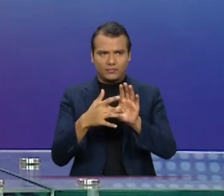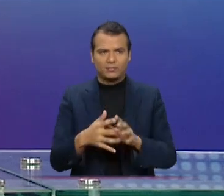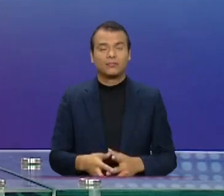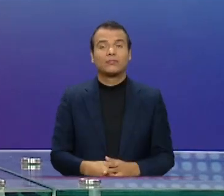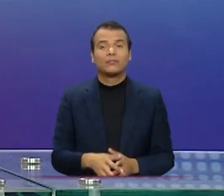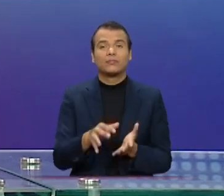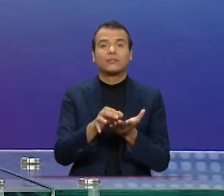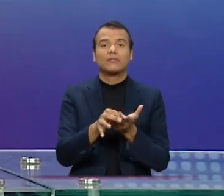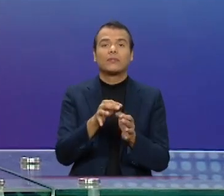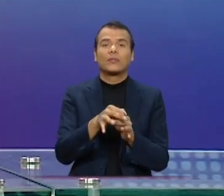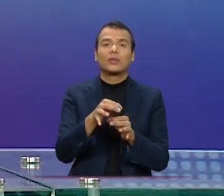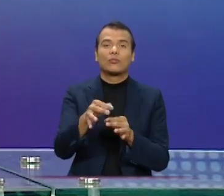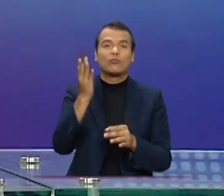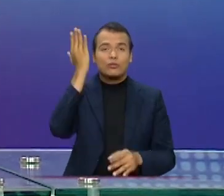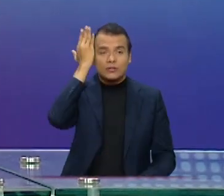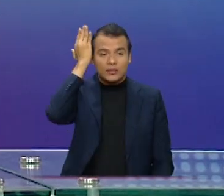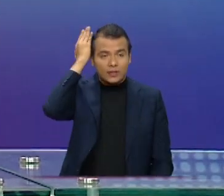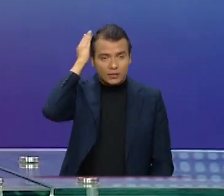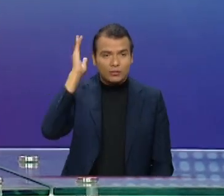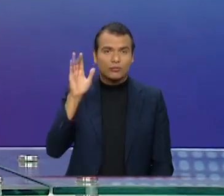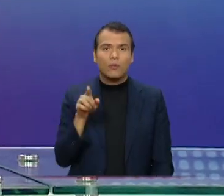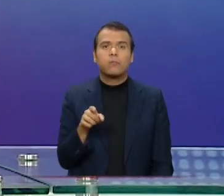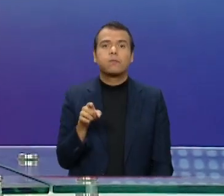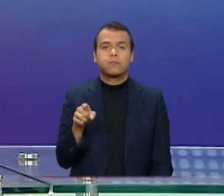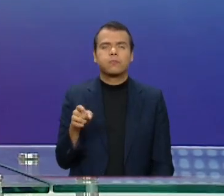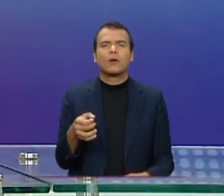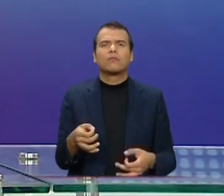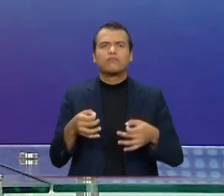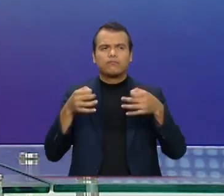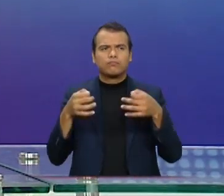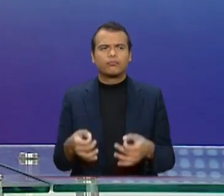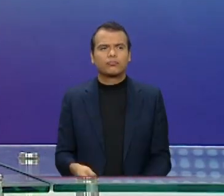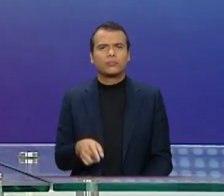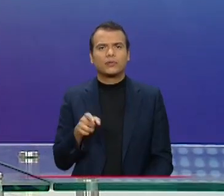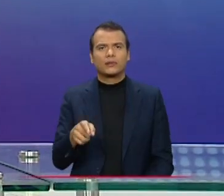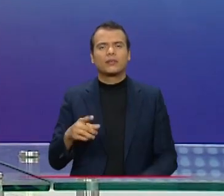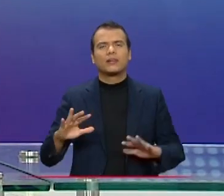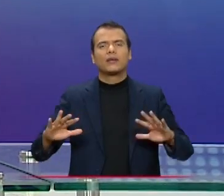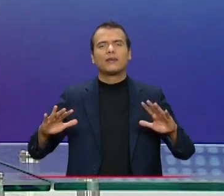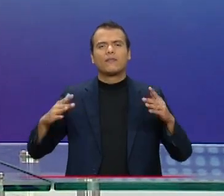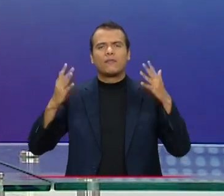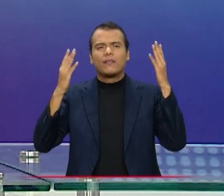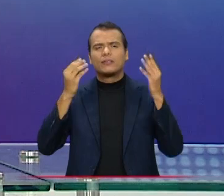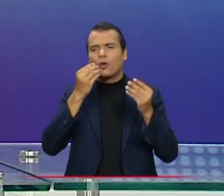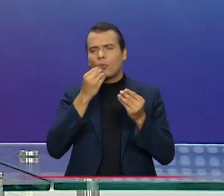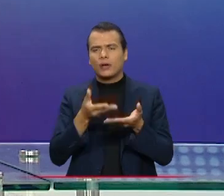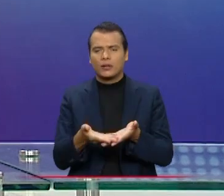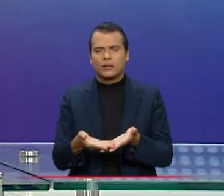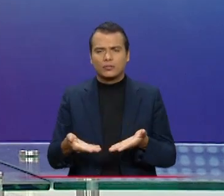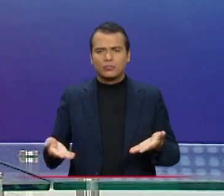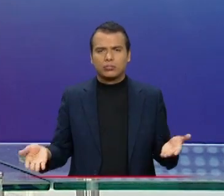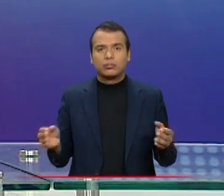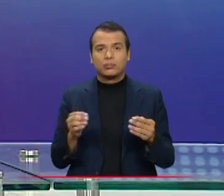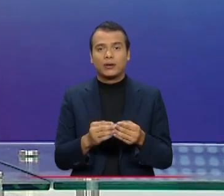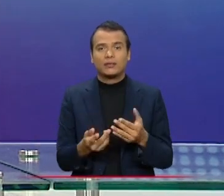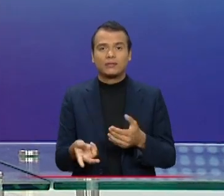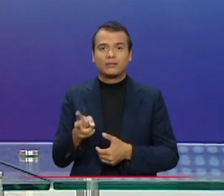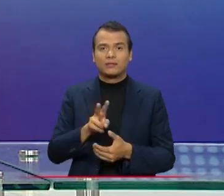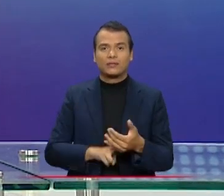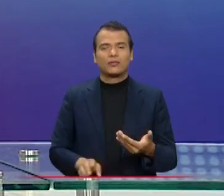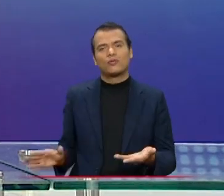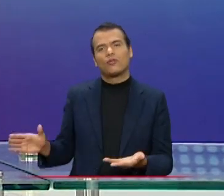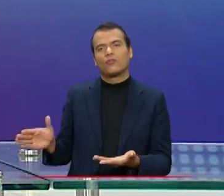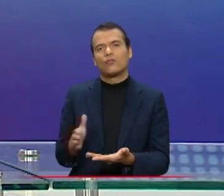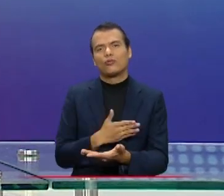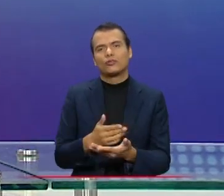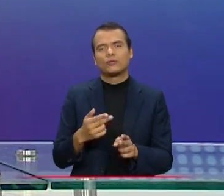En el municipio de El Cerrito, Valle del Cauca, se realizará la versión número 8 del Festival Gastronómico y Musical El Bombo de Oro,